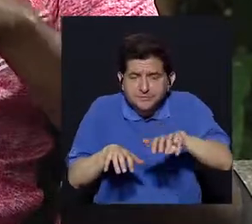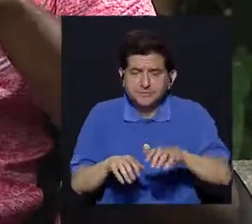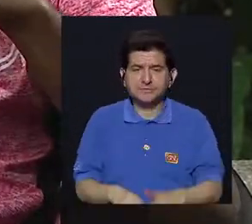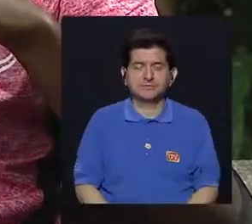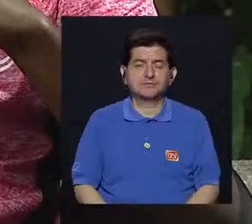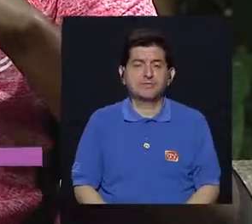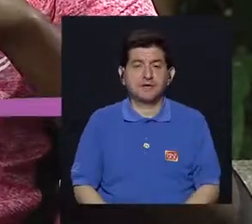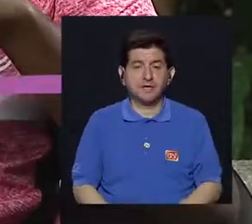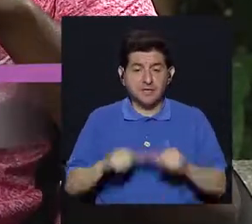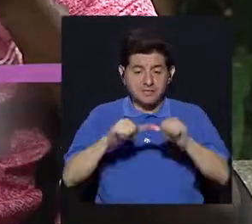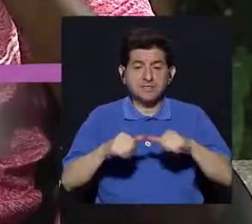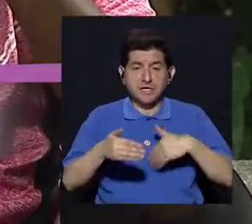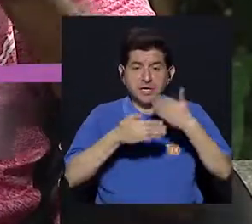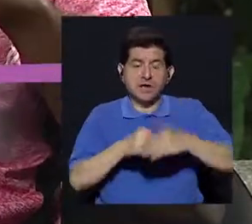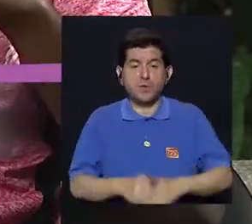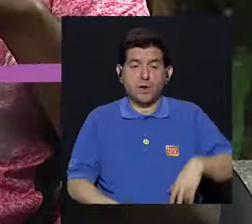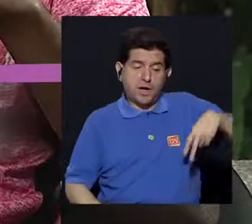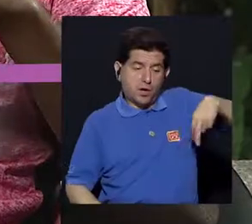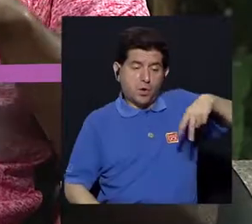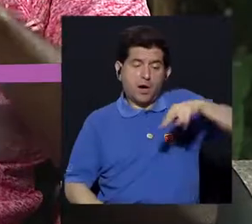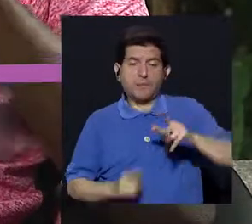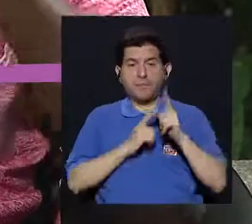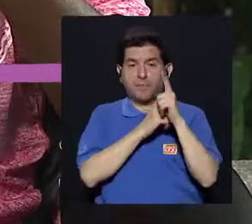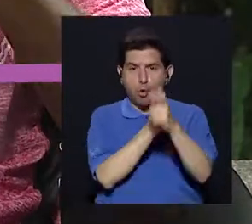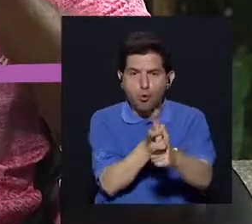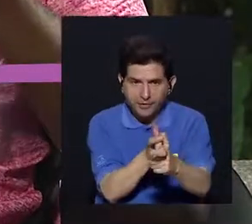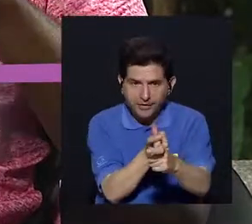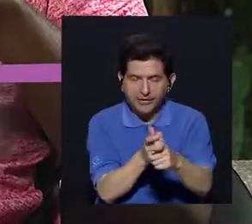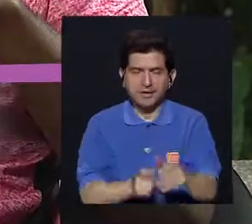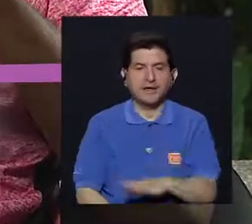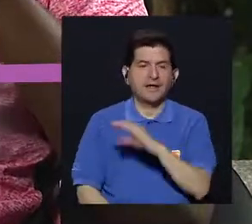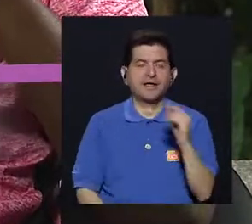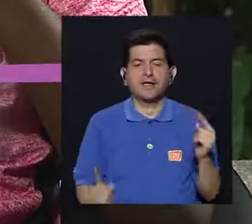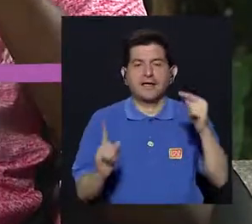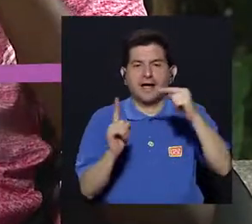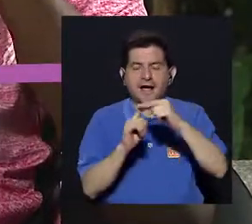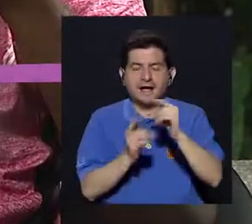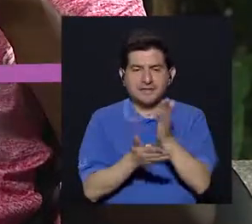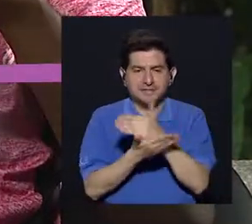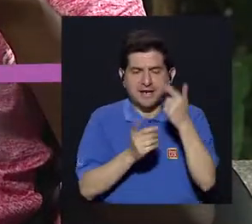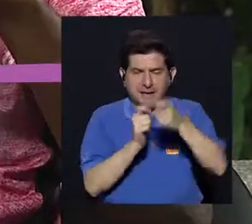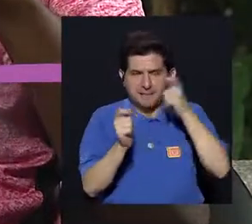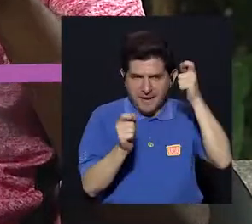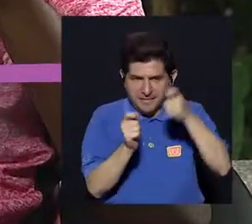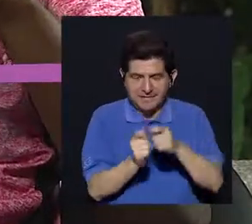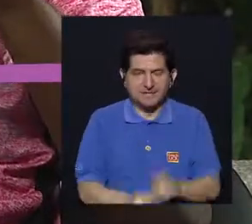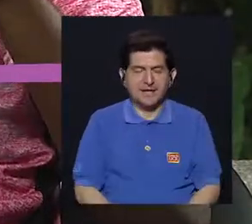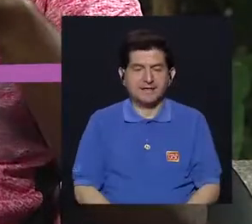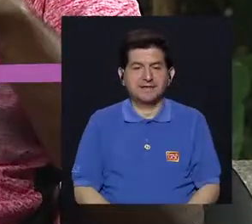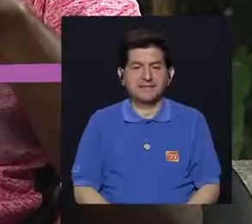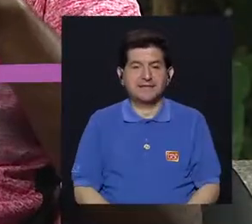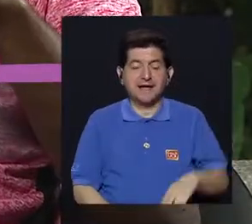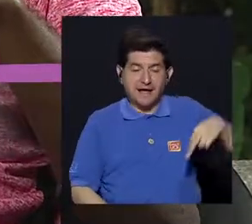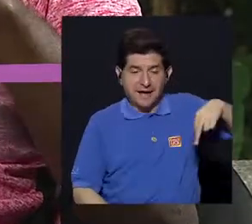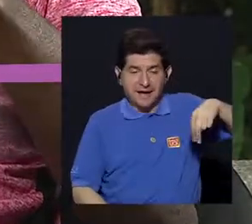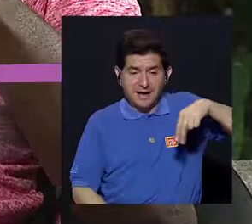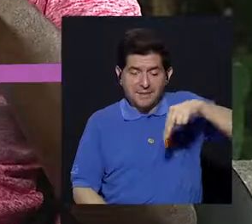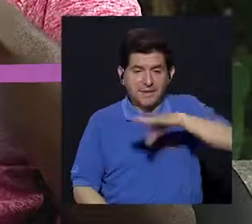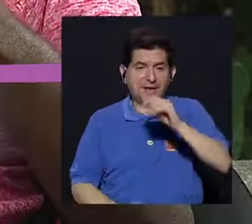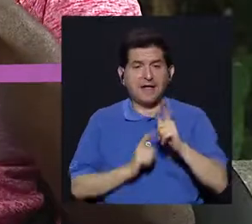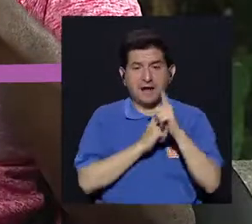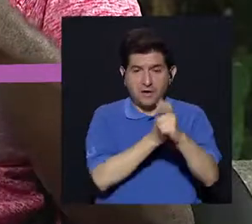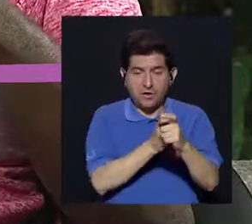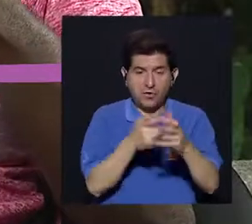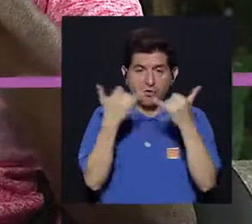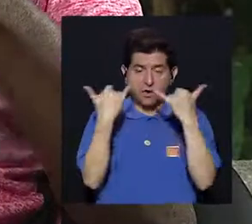así sucesivamente a los de caminar y correr. Y luego ya se va la parte más específica. Caminar y correr significa